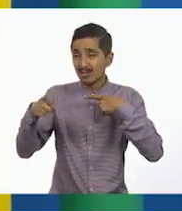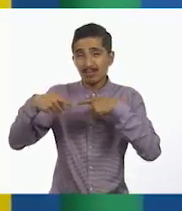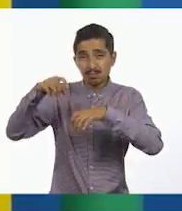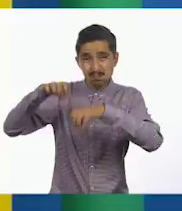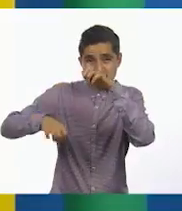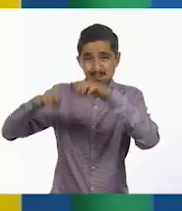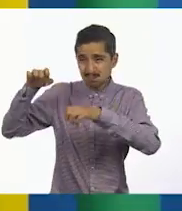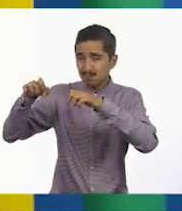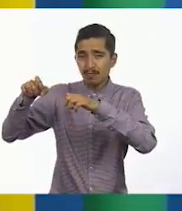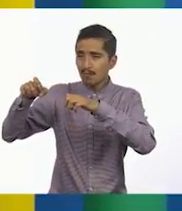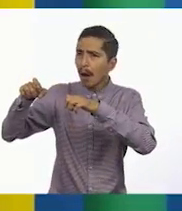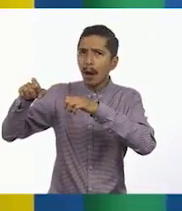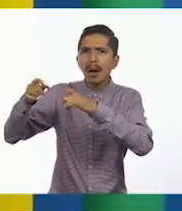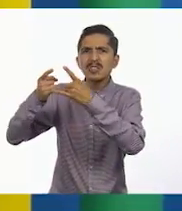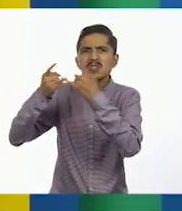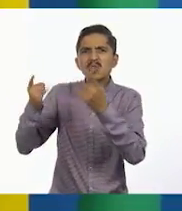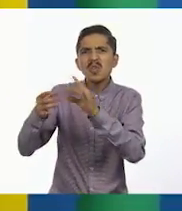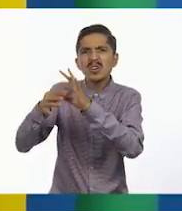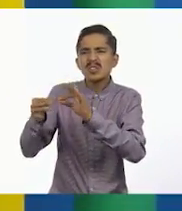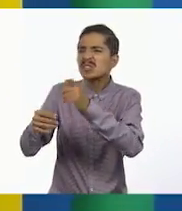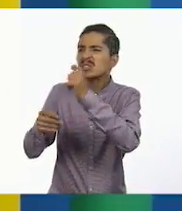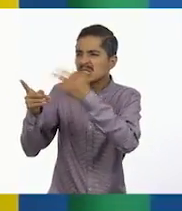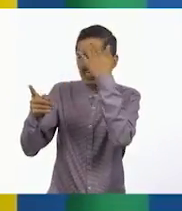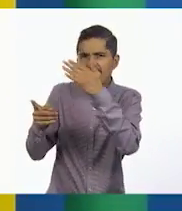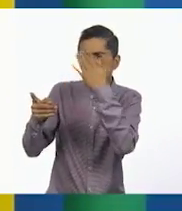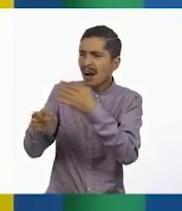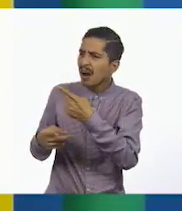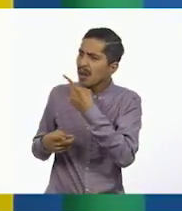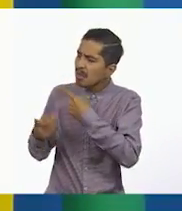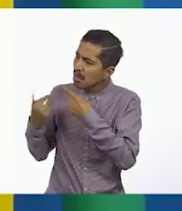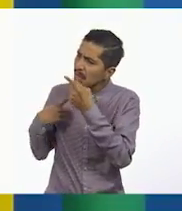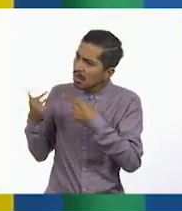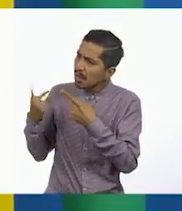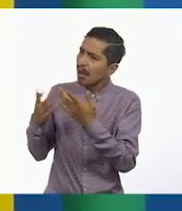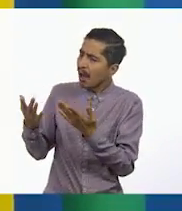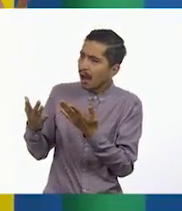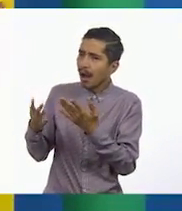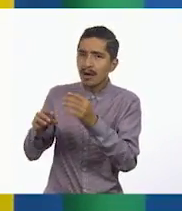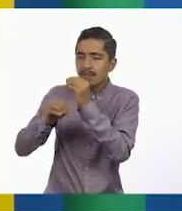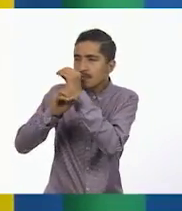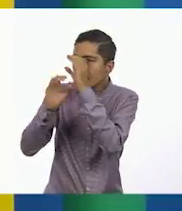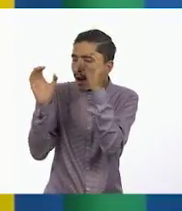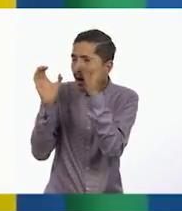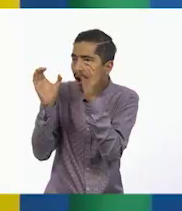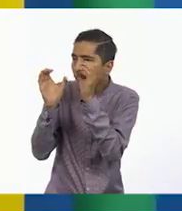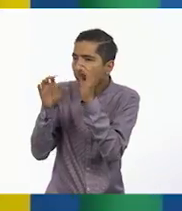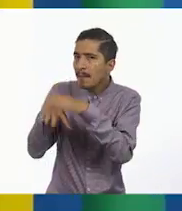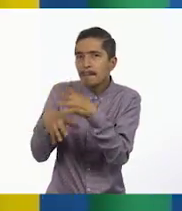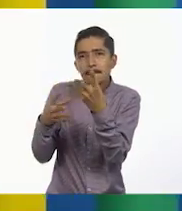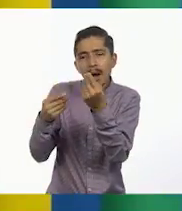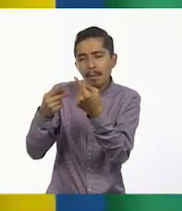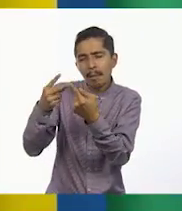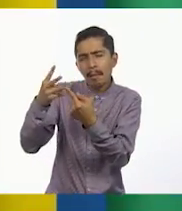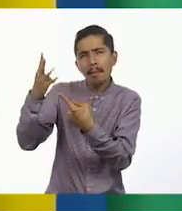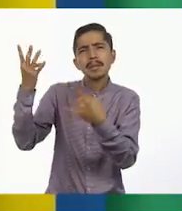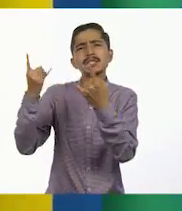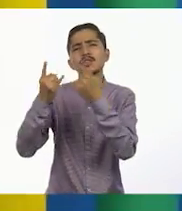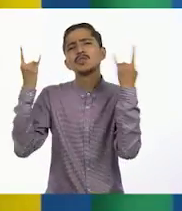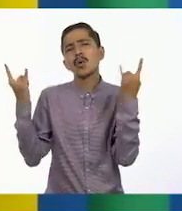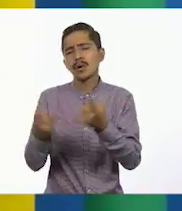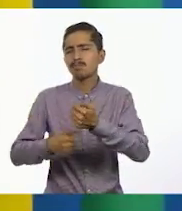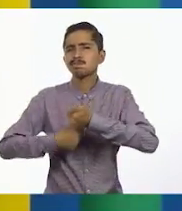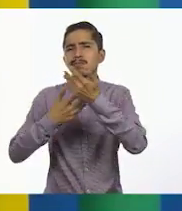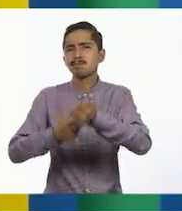les narren los relatos que se saben. Seguramente se van a sorprender de tantas y tantas historias que les van a